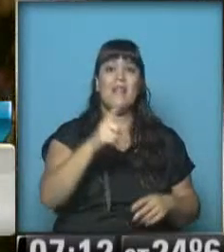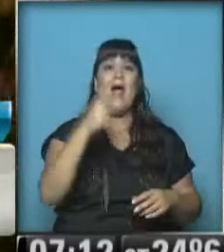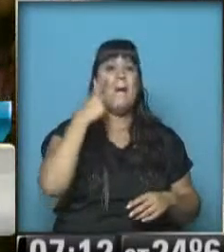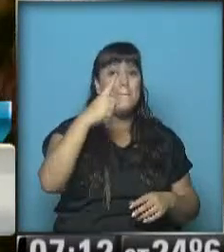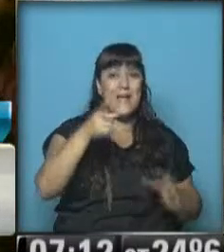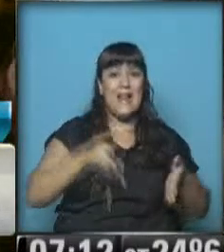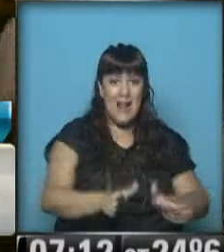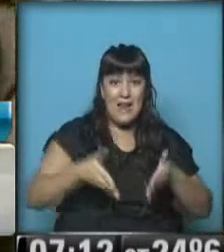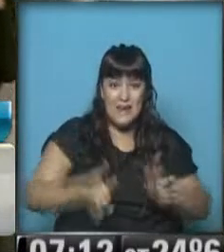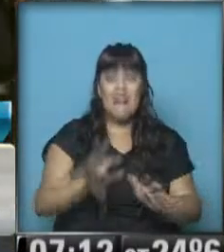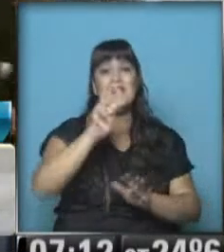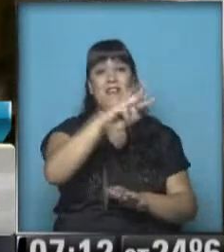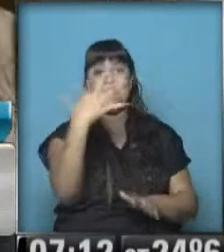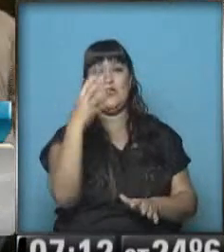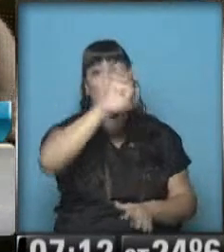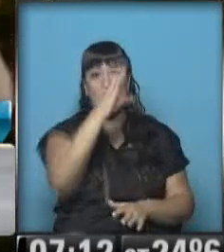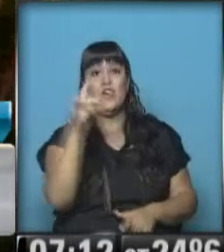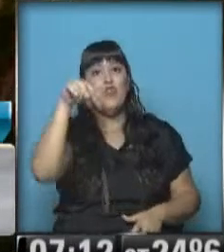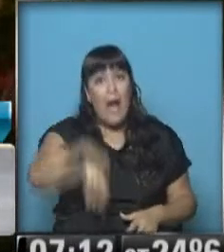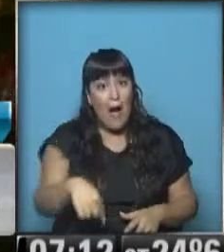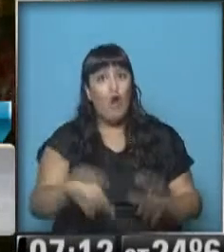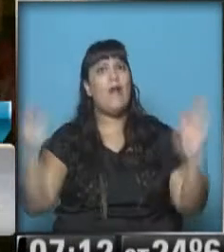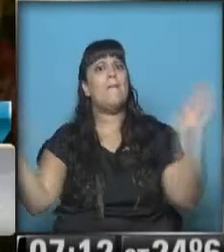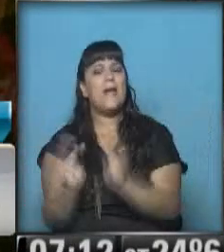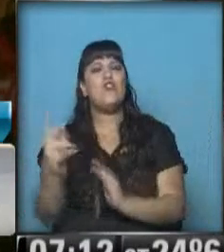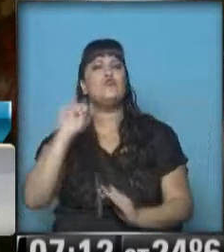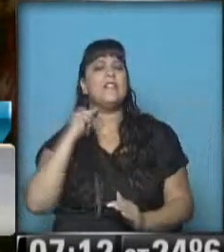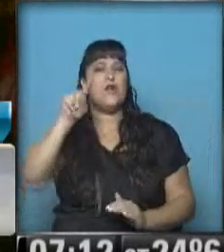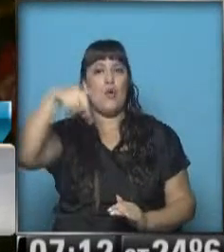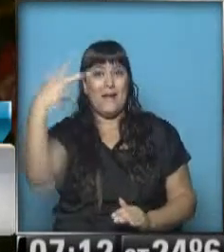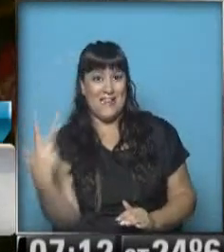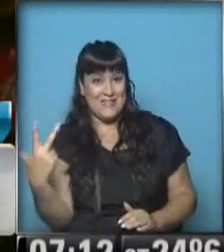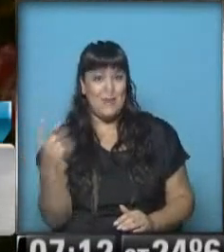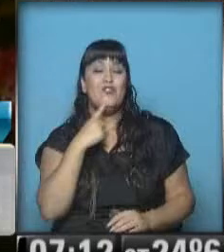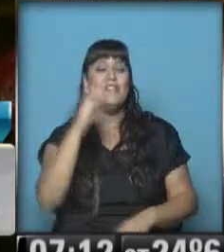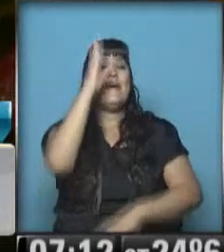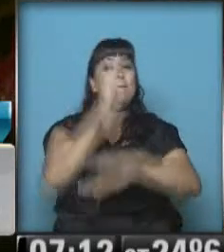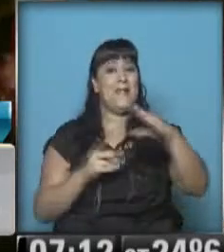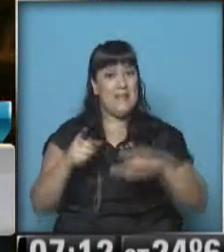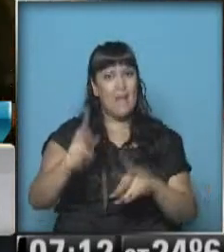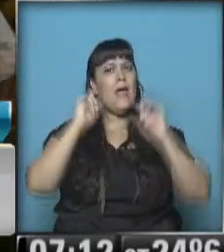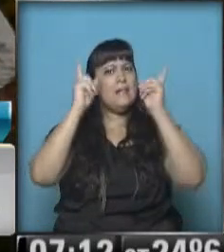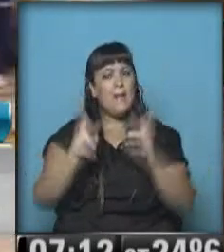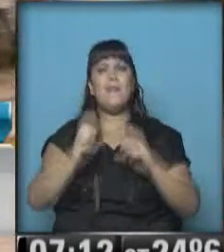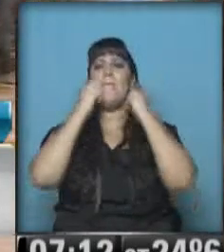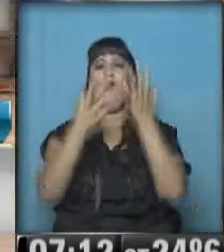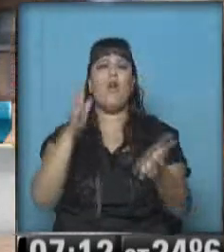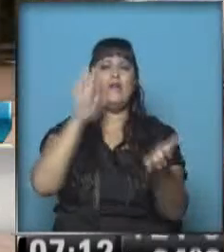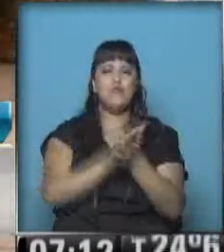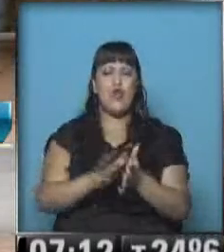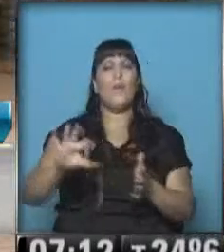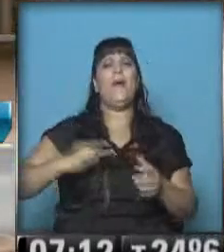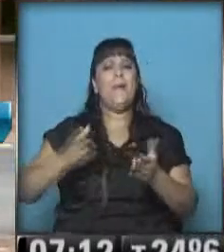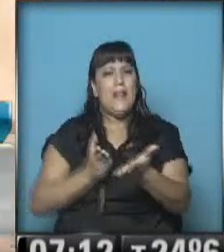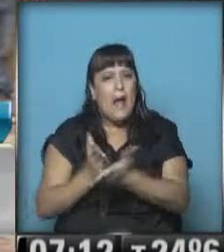año 1992. ¿Sabes? ¿Y ahora? Y es de 13,3, casi la mitad. Claro, por eso sale de 50. Y también, ojo, mejoramos la expectativa de vida, la